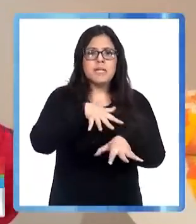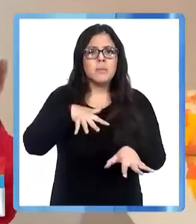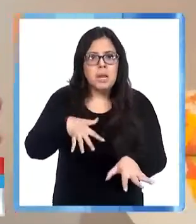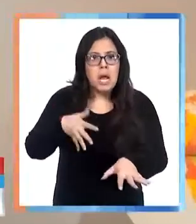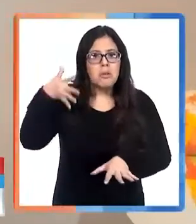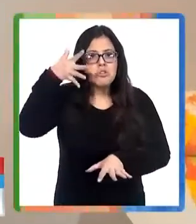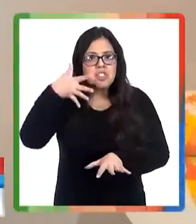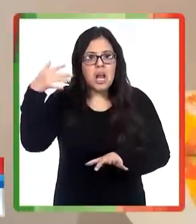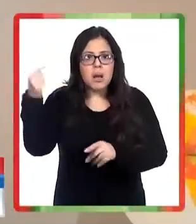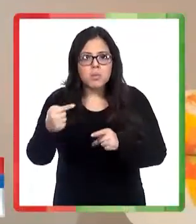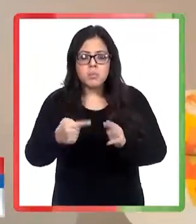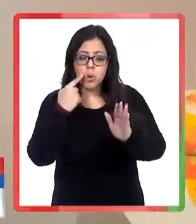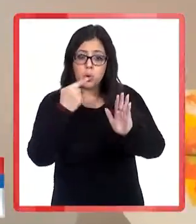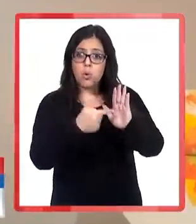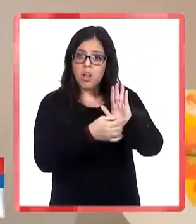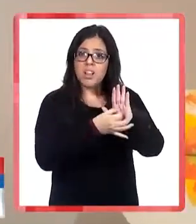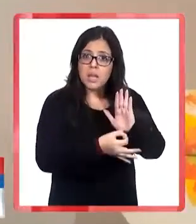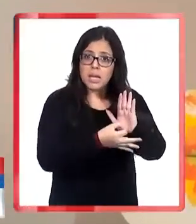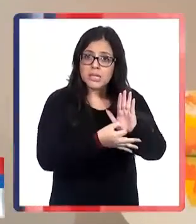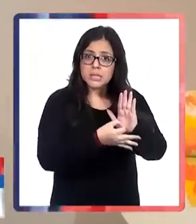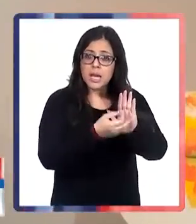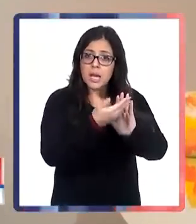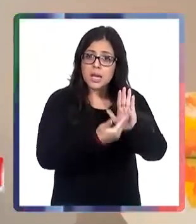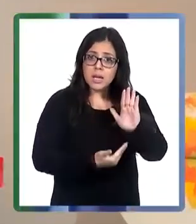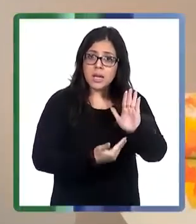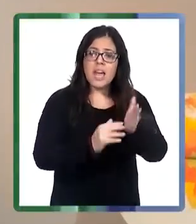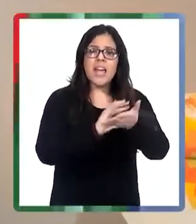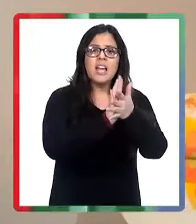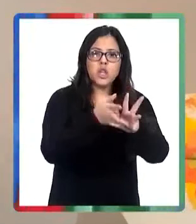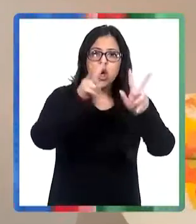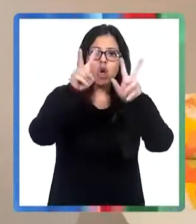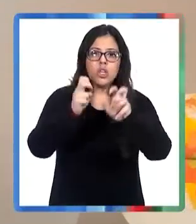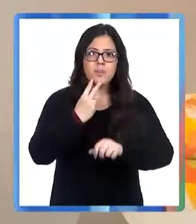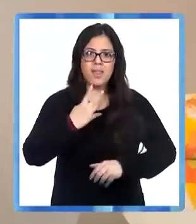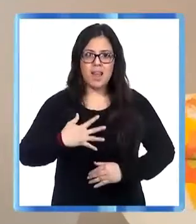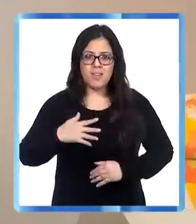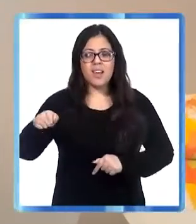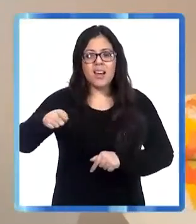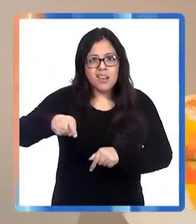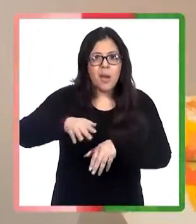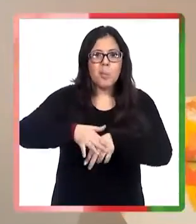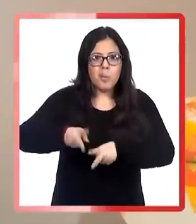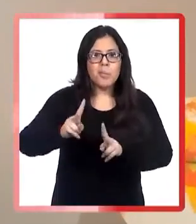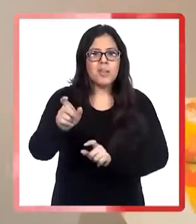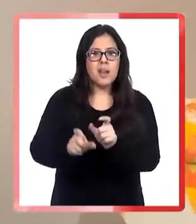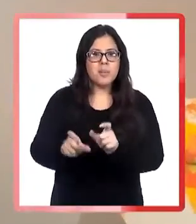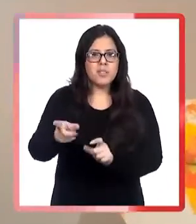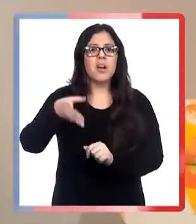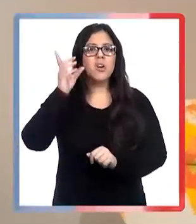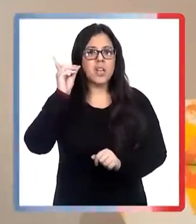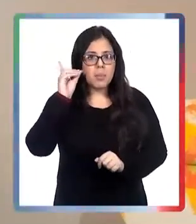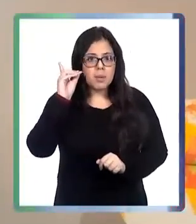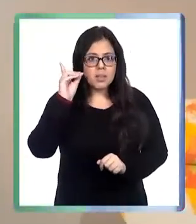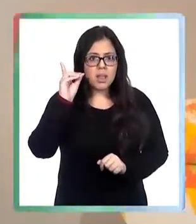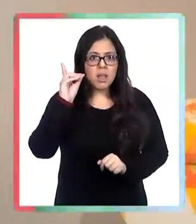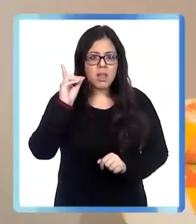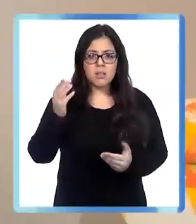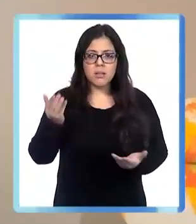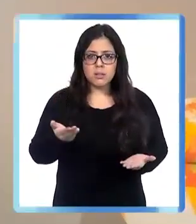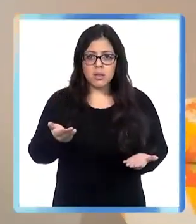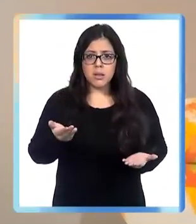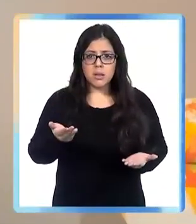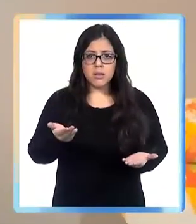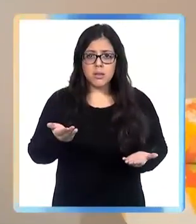los eventos, porque aquí lo que dice este texto es en todos los aspectos de la vida, que le permita a las personas